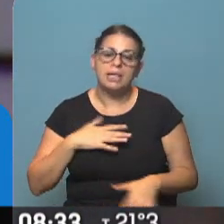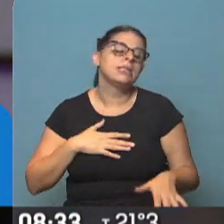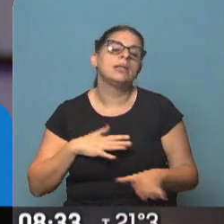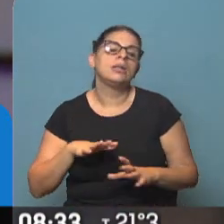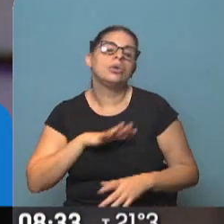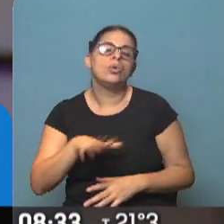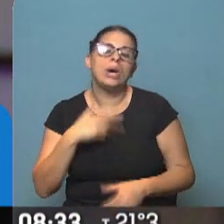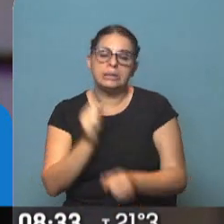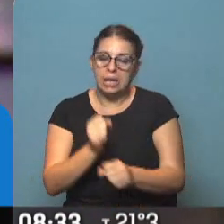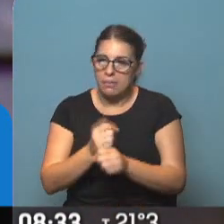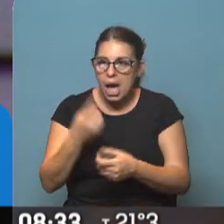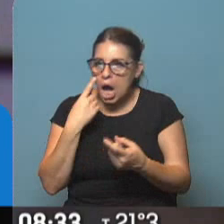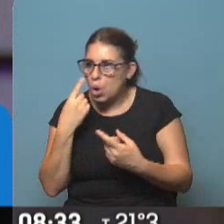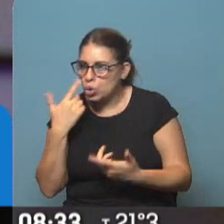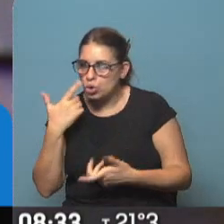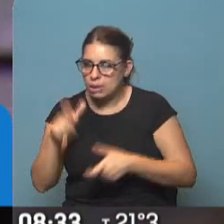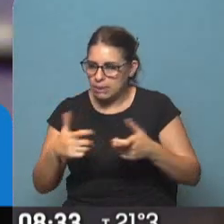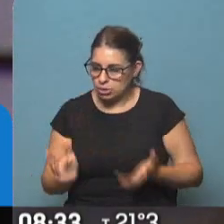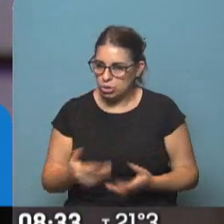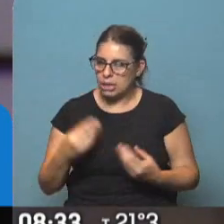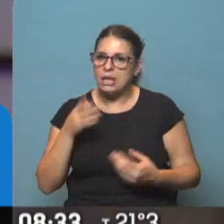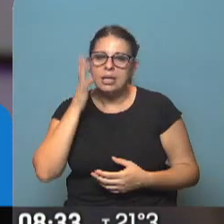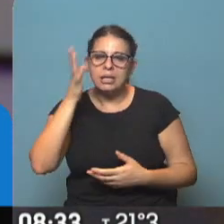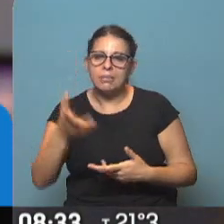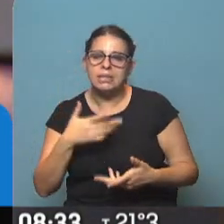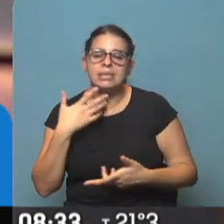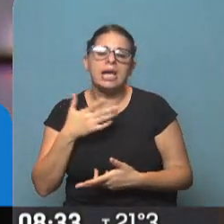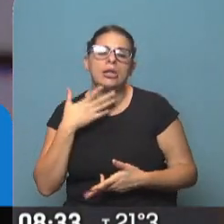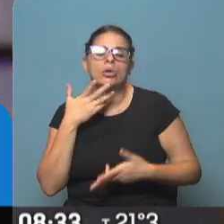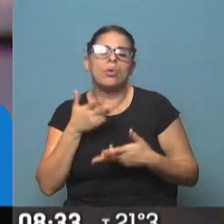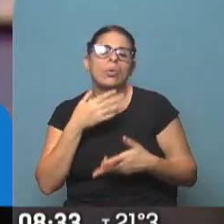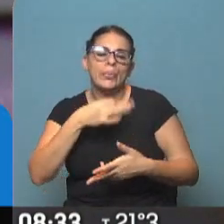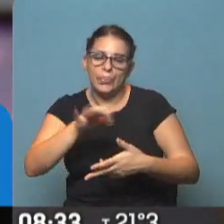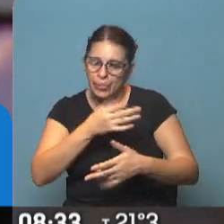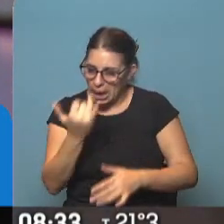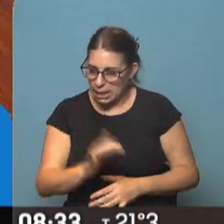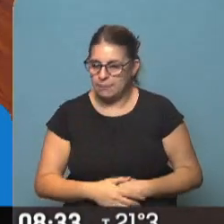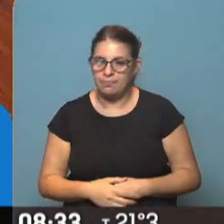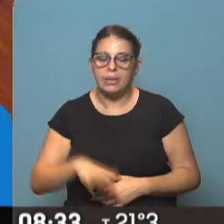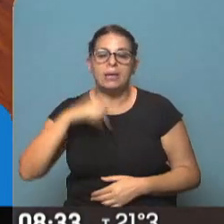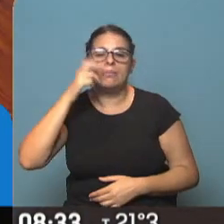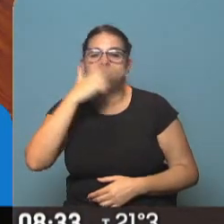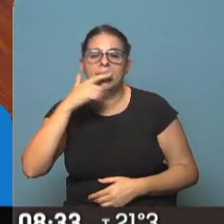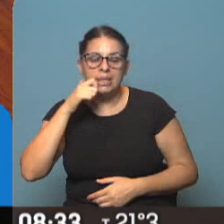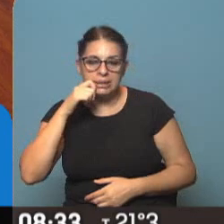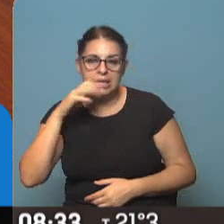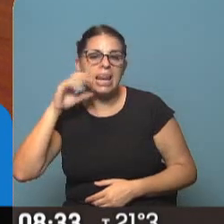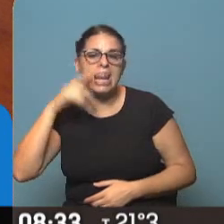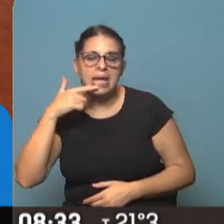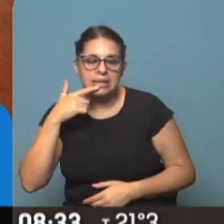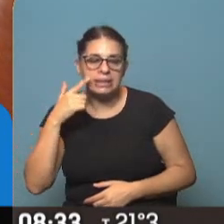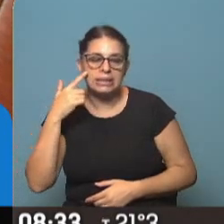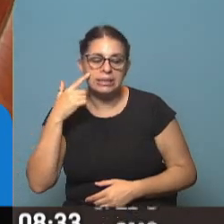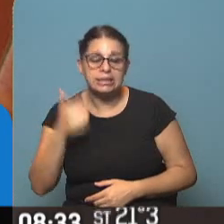maneja conociendo personas no hay demasiado de la boca para afuera tenemos a marta alanis titular de católicas por el derecho